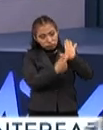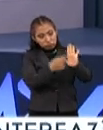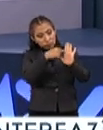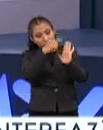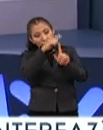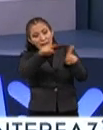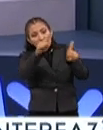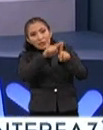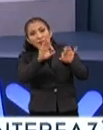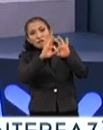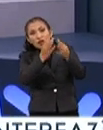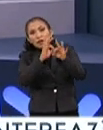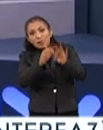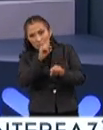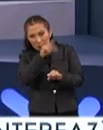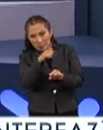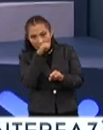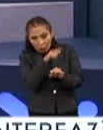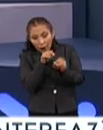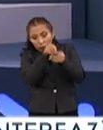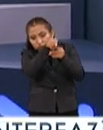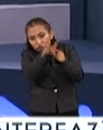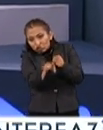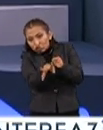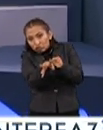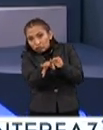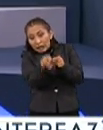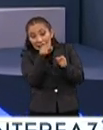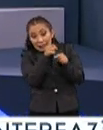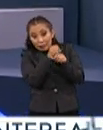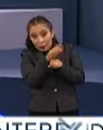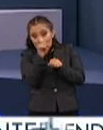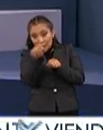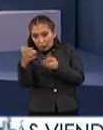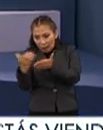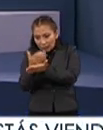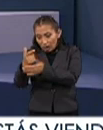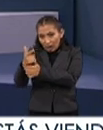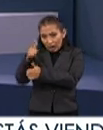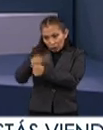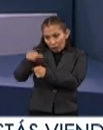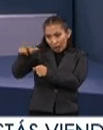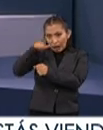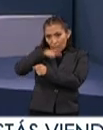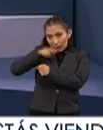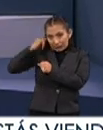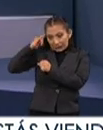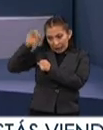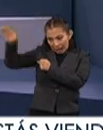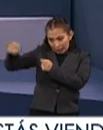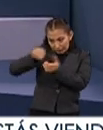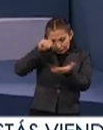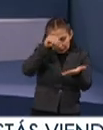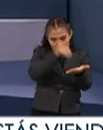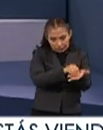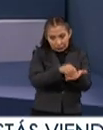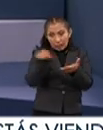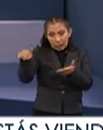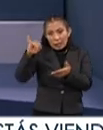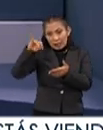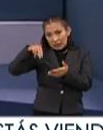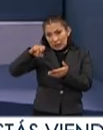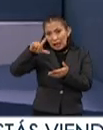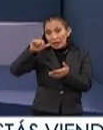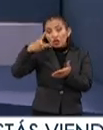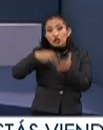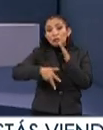las variantes lingüísticas, información que se deriva del Catálogo Nacional de las Lenguas Indígenas que produjo el INALI